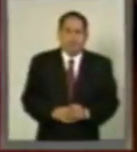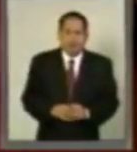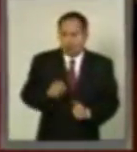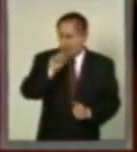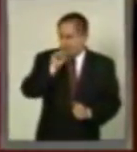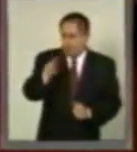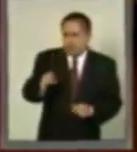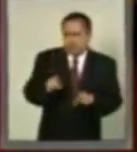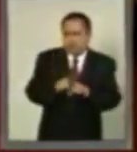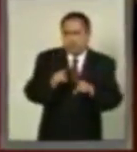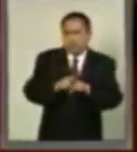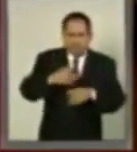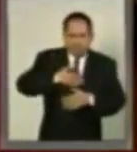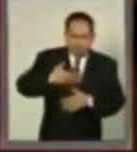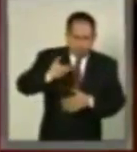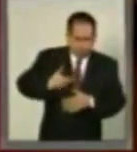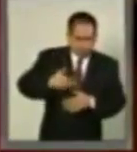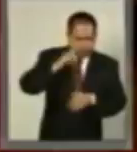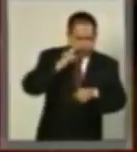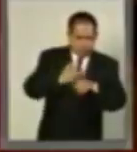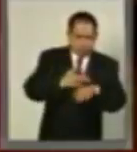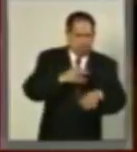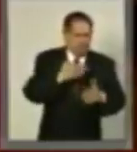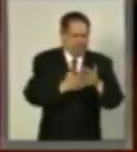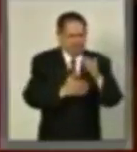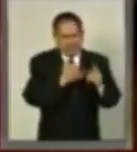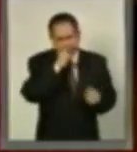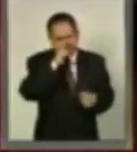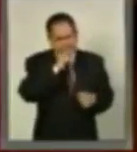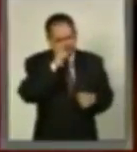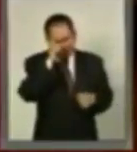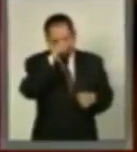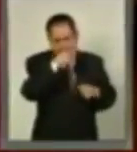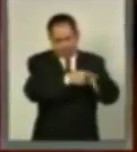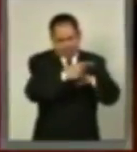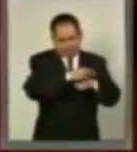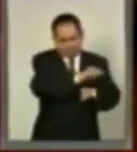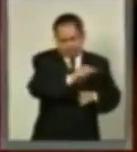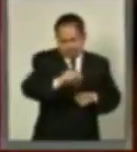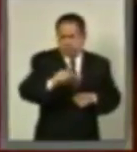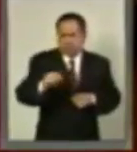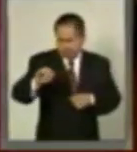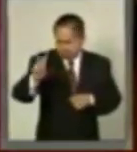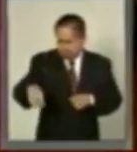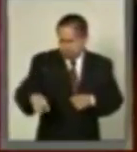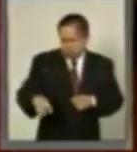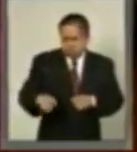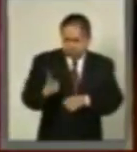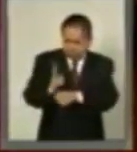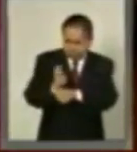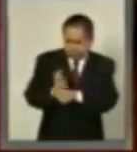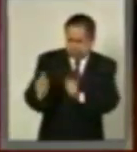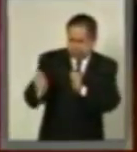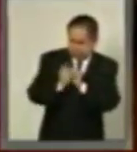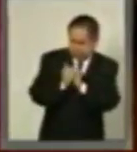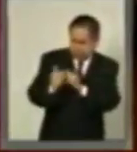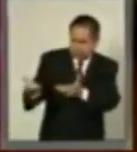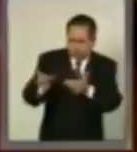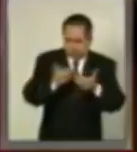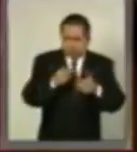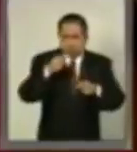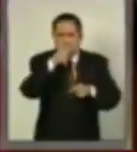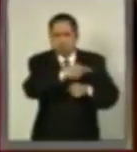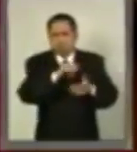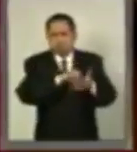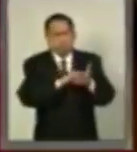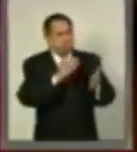Porque así como asumimos que hay dificultades en algunas regiones, pues le invito a que pudiera conocer, por ejemplo, el caso